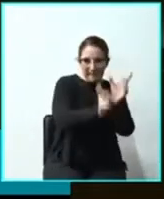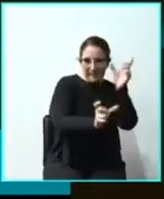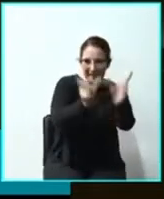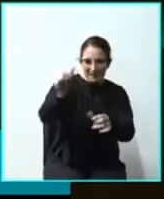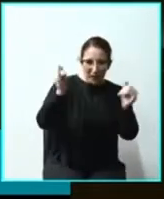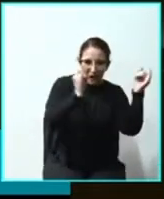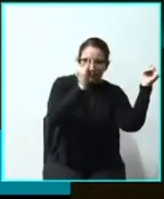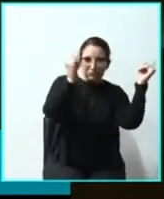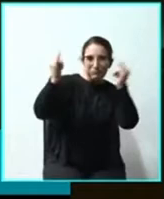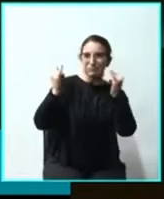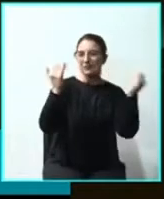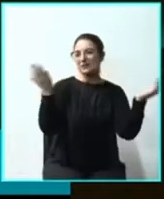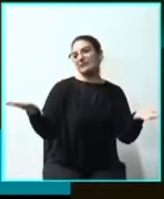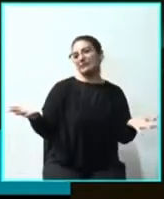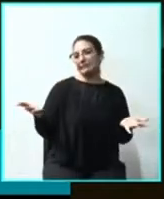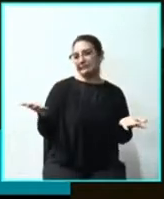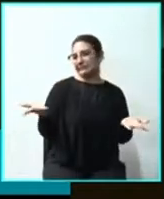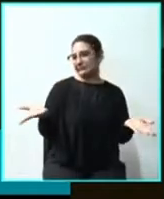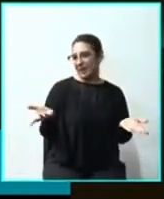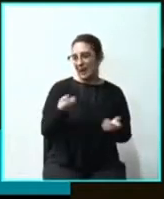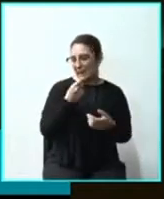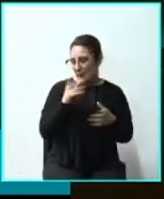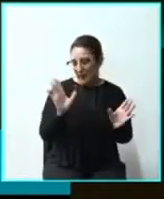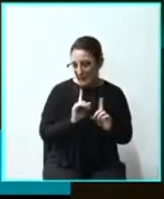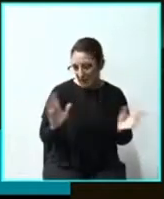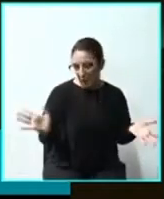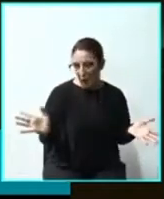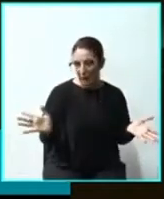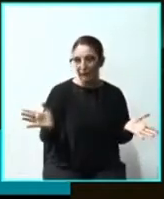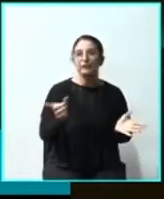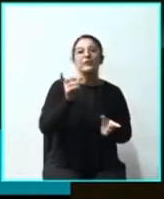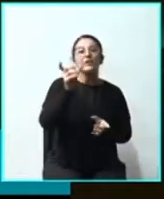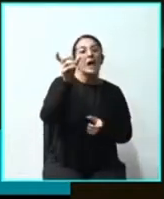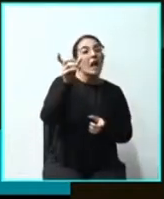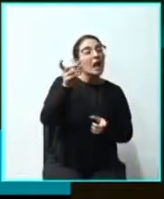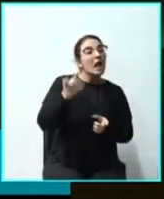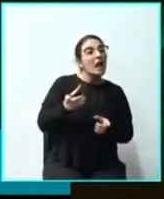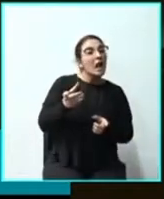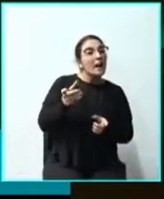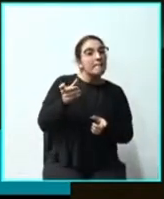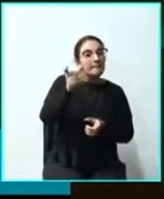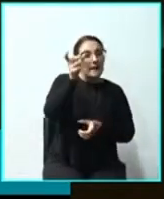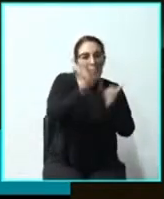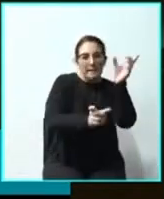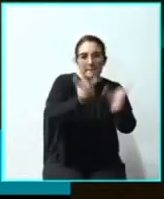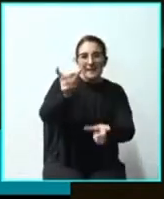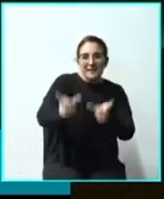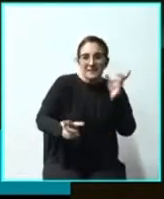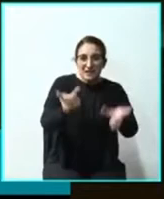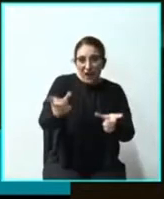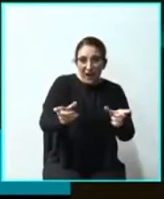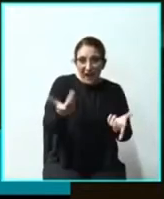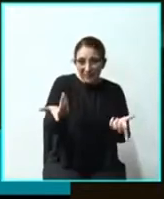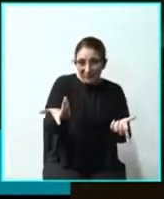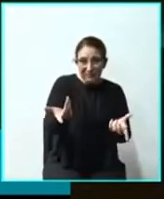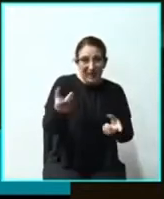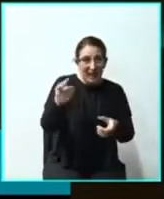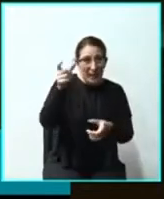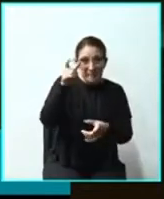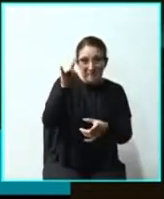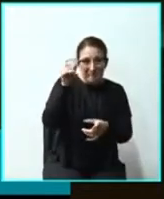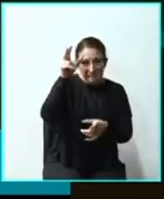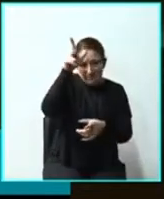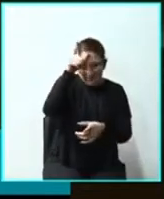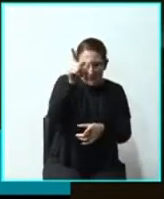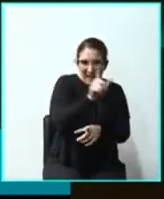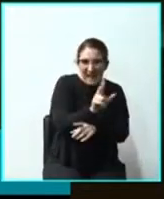quienes manejan las instituciones y la que está en plena vigilancia es la población. Con estos mecanismos lo único